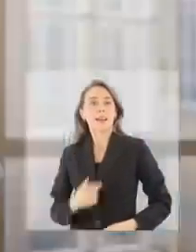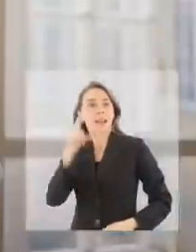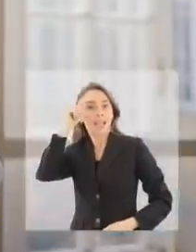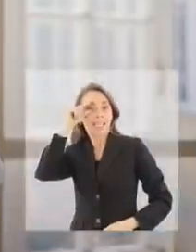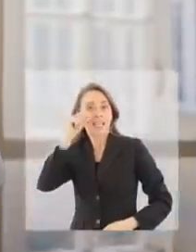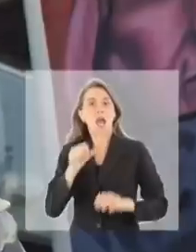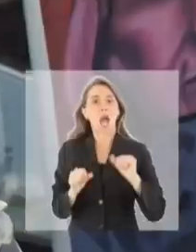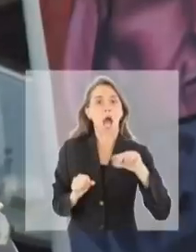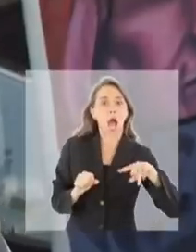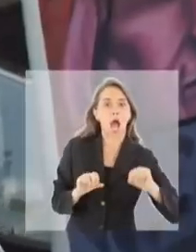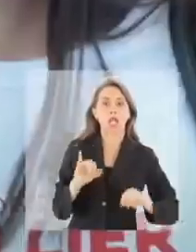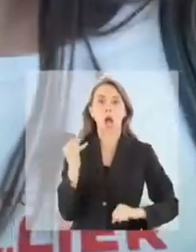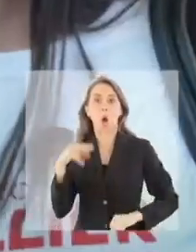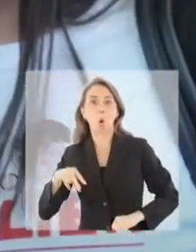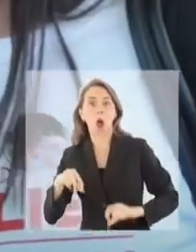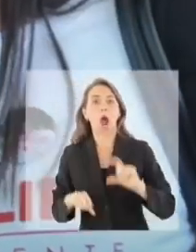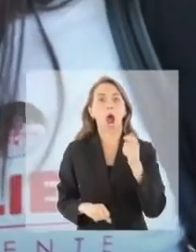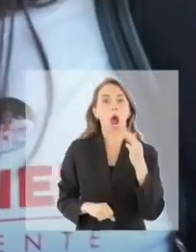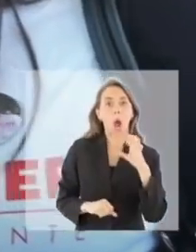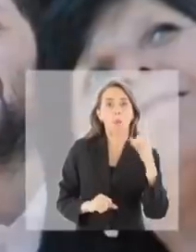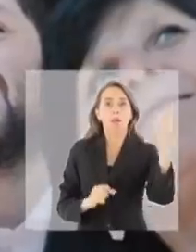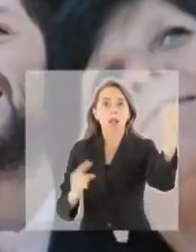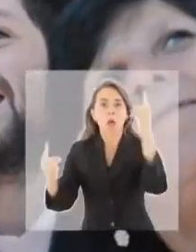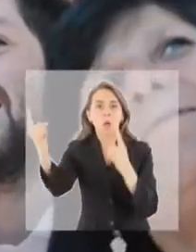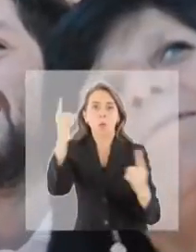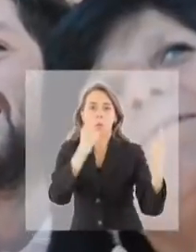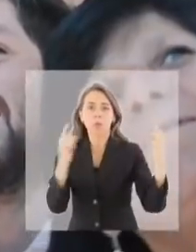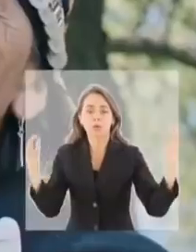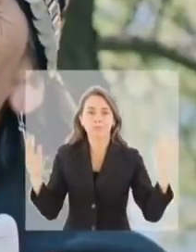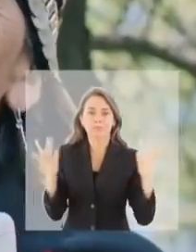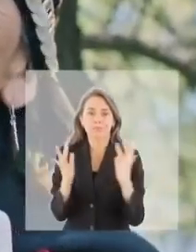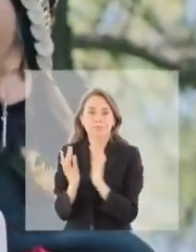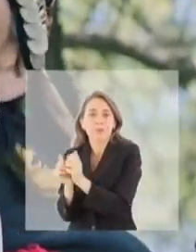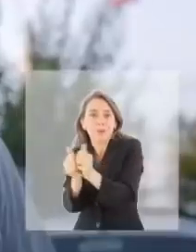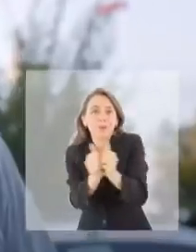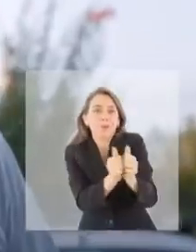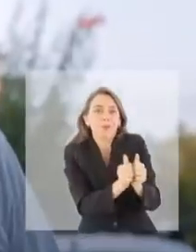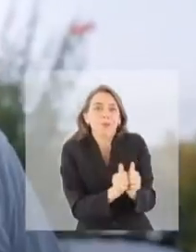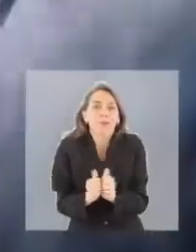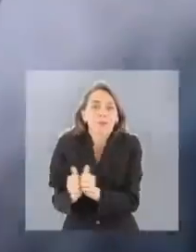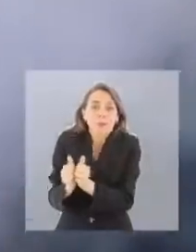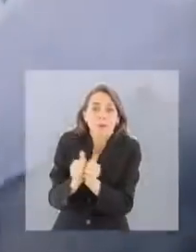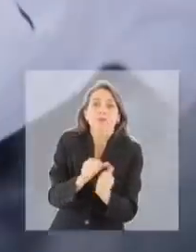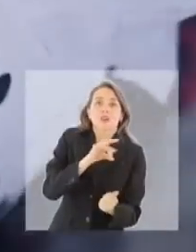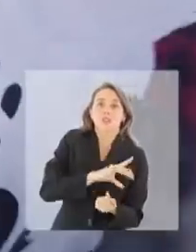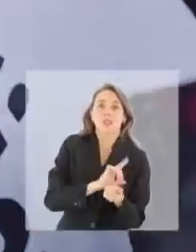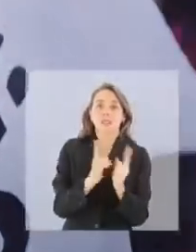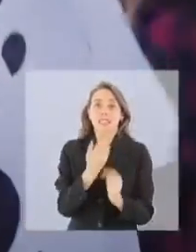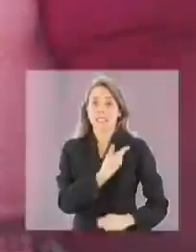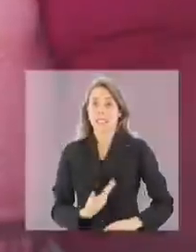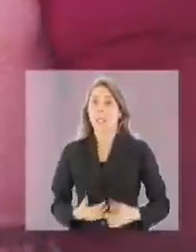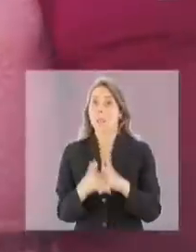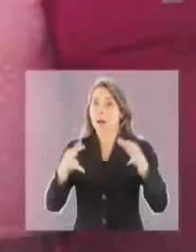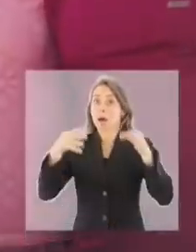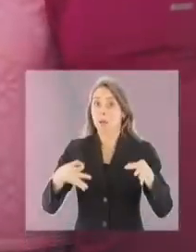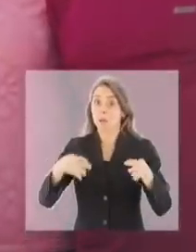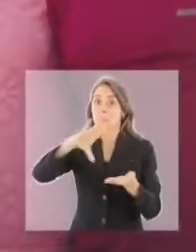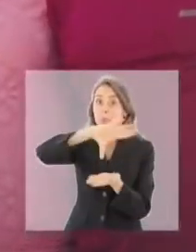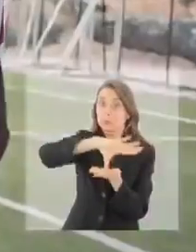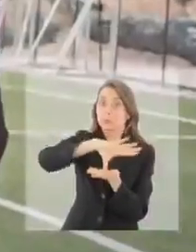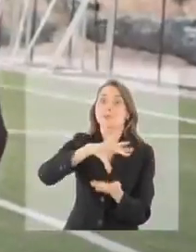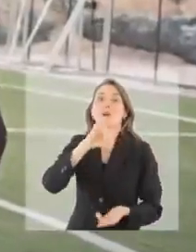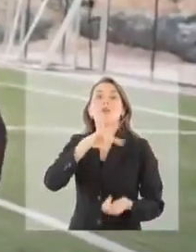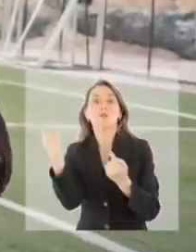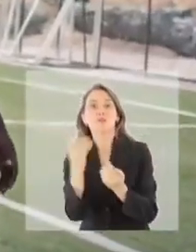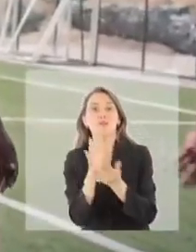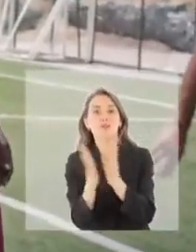Ana, Juancho y Gabriel. Uno a uno, todos juntos, es un Chile, Guille más justo. Todos